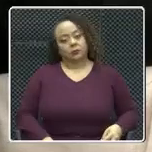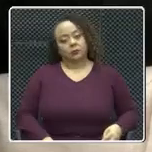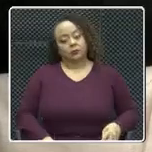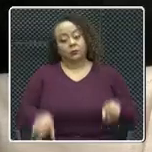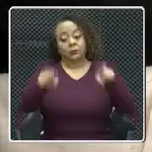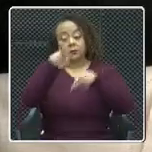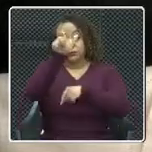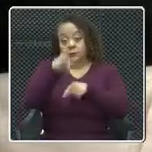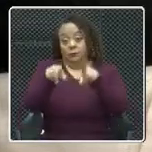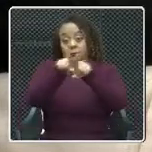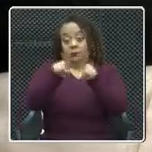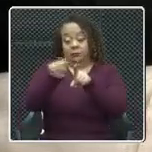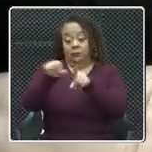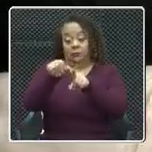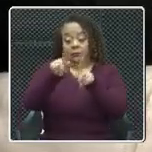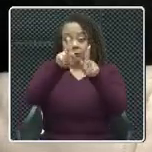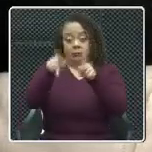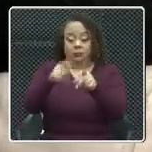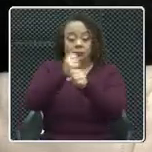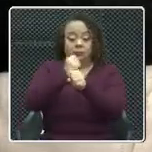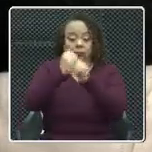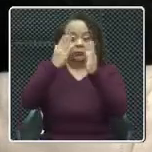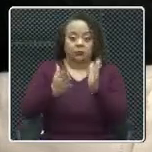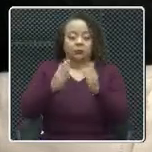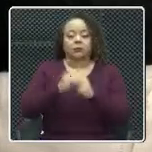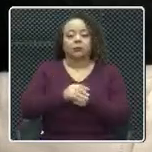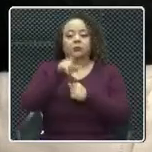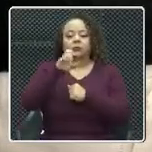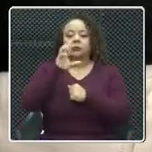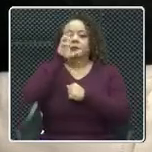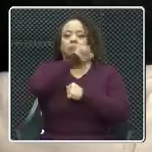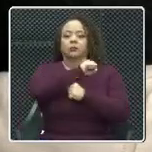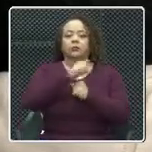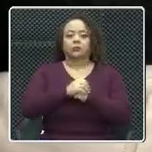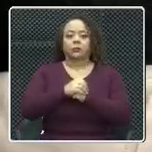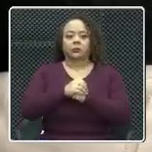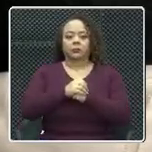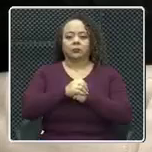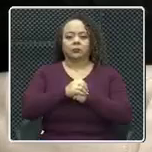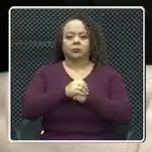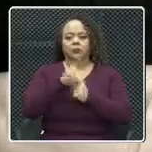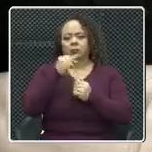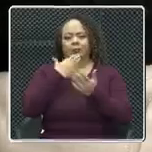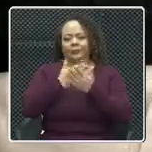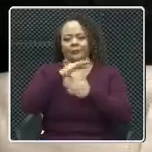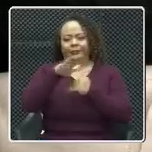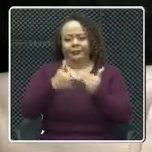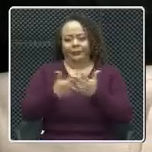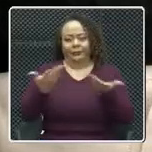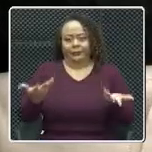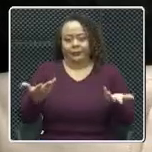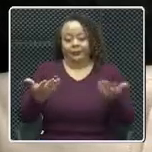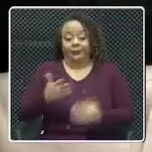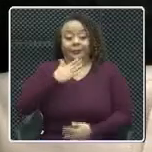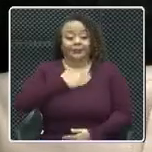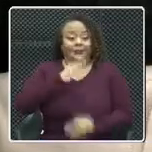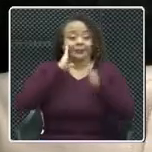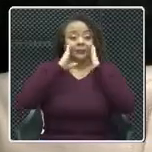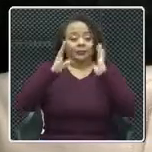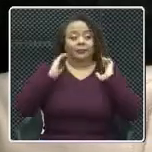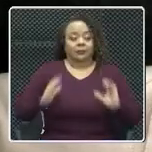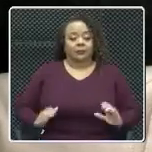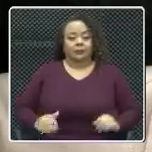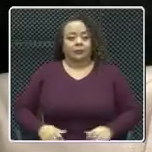el individuo o la persona trabajadora debe identificar. Pues no somos buenos en todo, ¿verdad? De ahí, si a mí atender